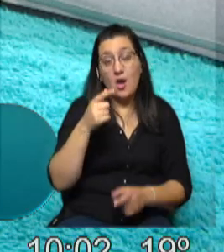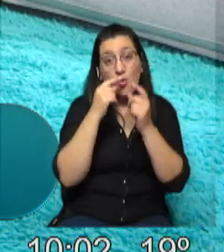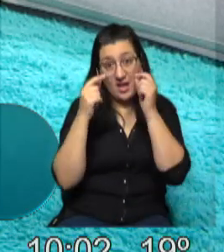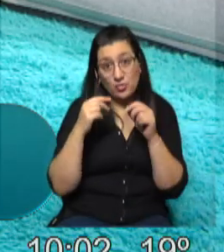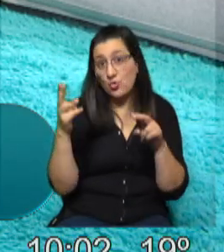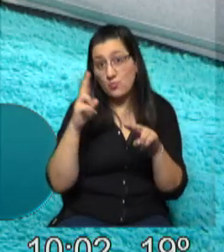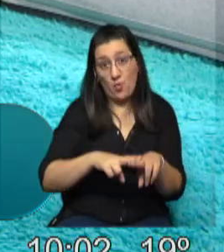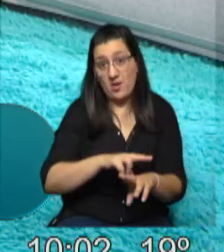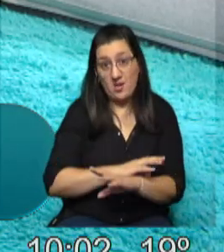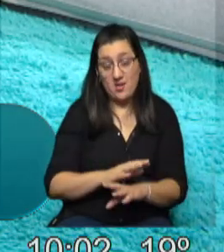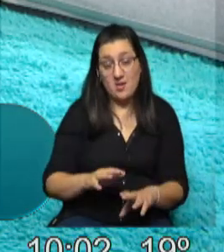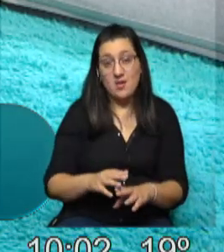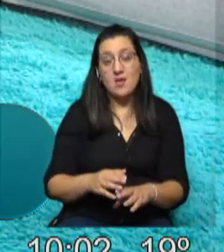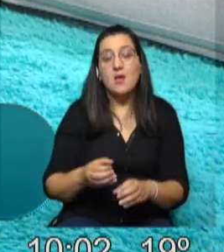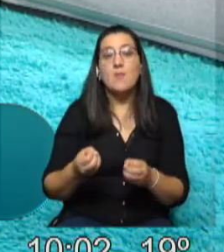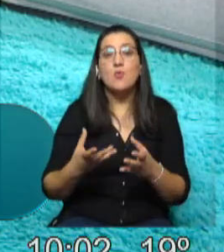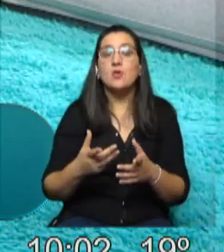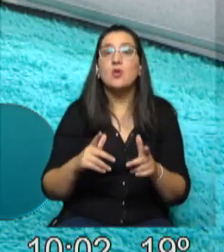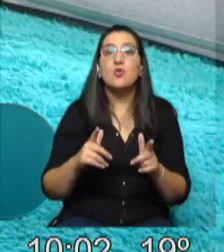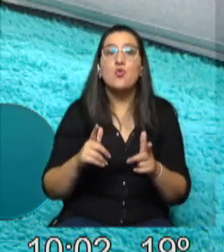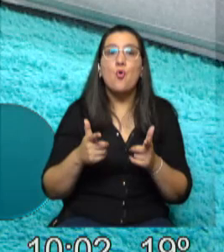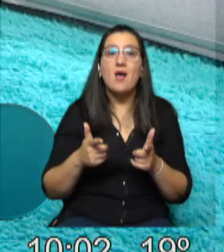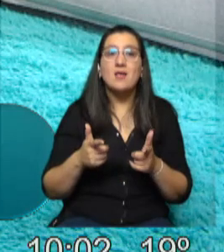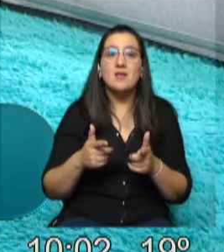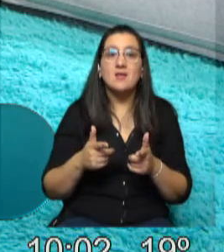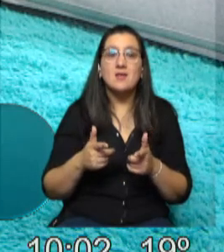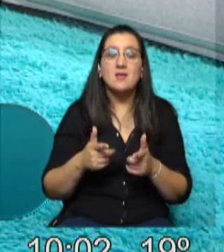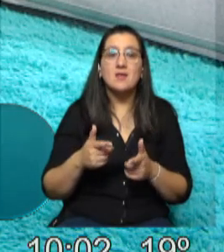mata. Porque en realidad no tienen la enzima de